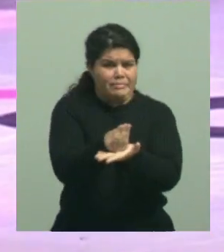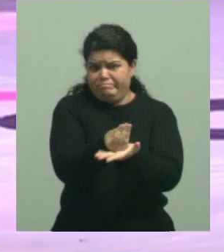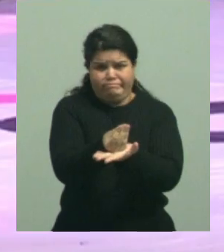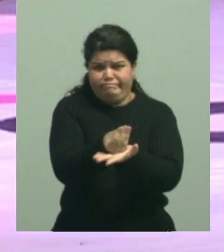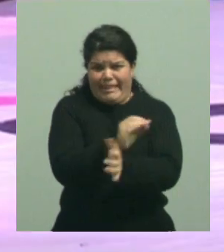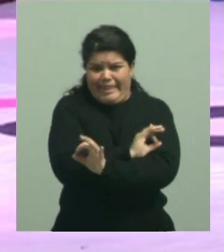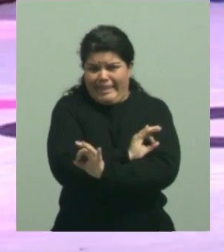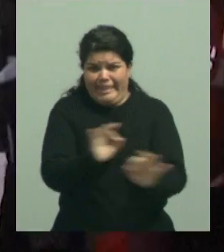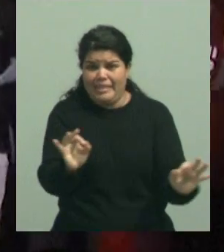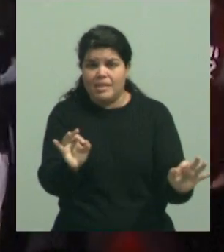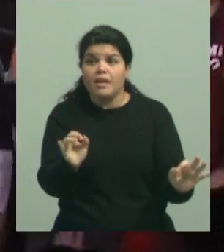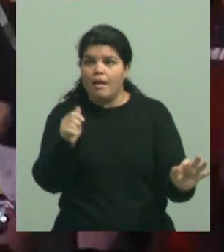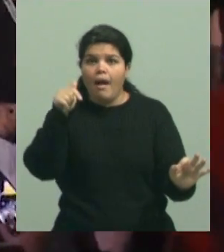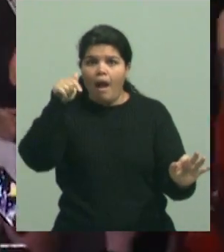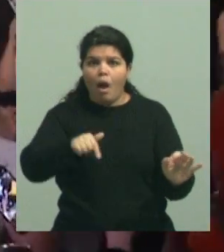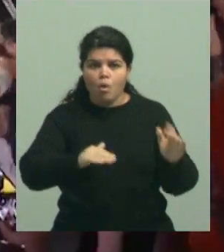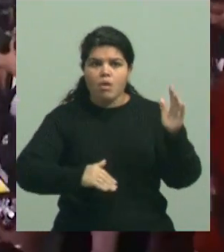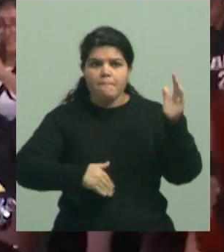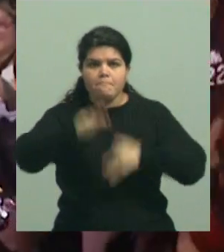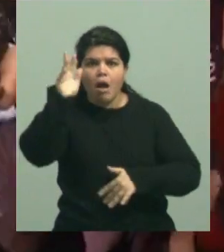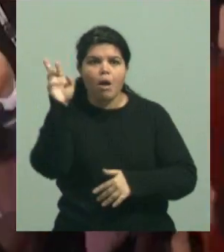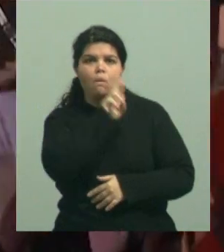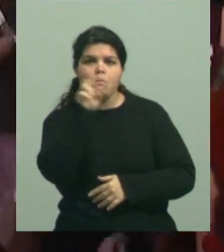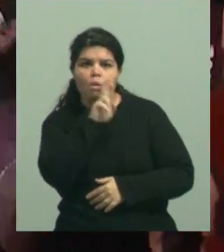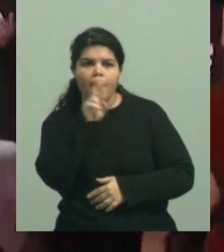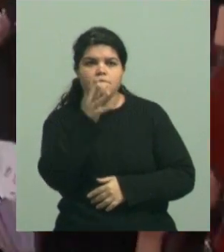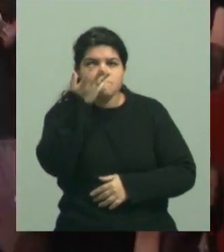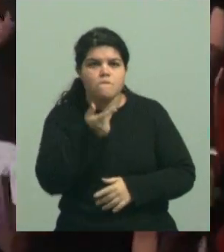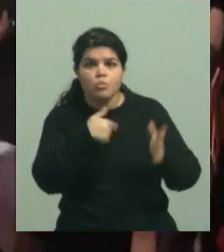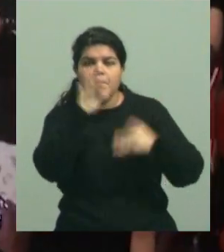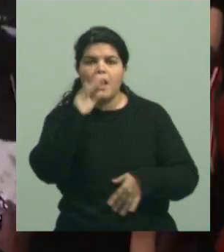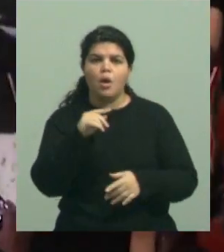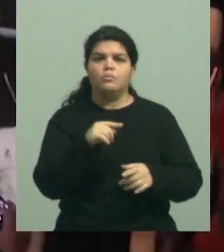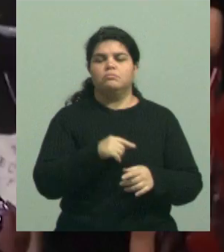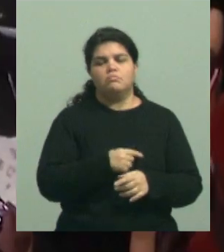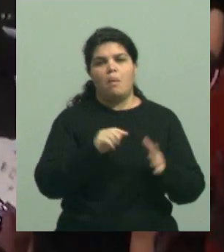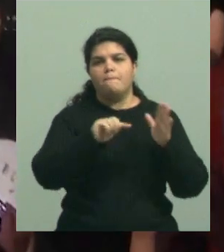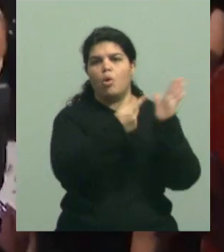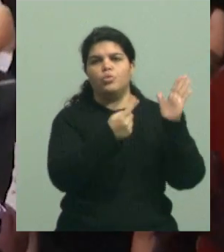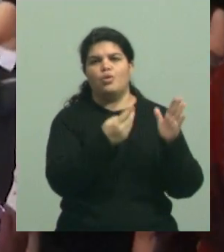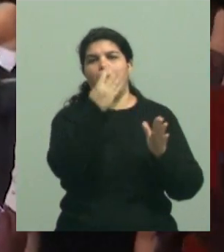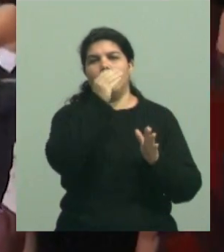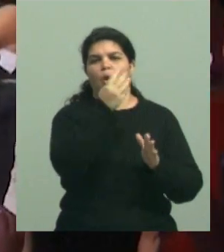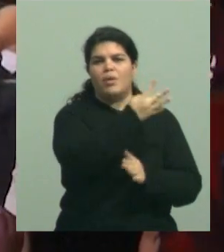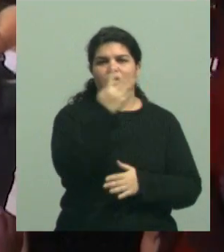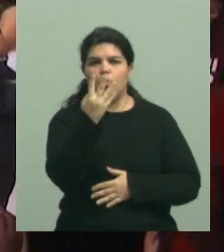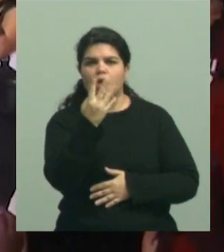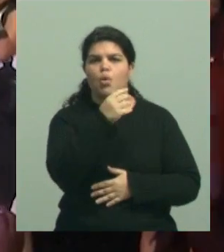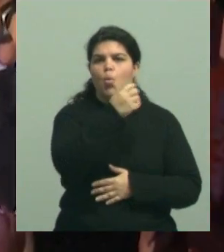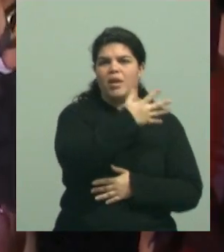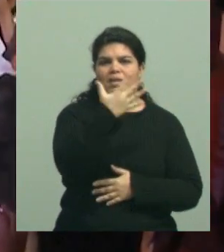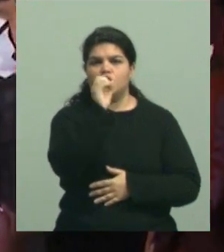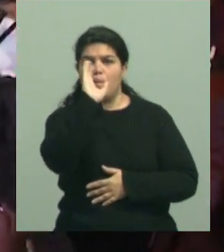dio un salto muy grande y de hecho ha llegado a picos en los cuales se ha encontrado con 44-45% de referenciabilidad, o sea, digamos, de